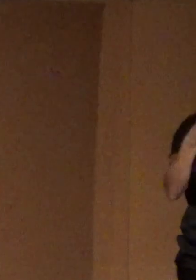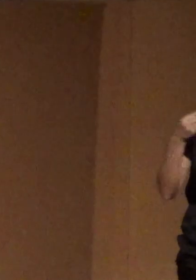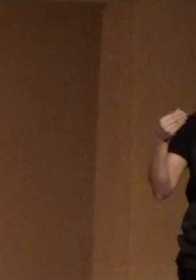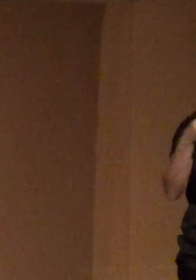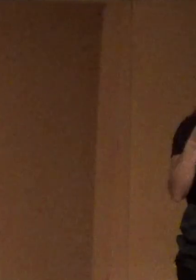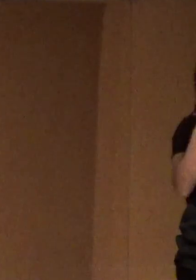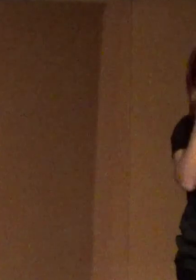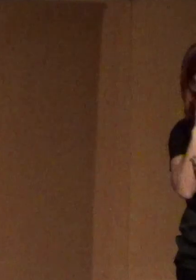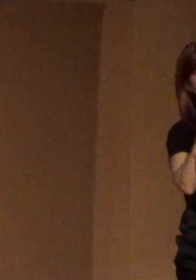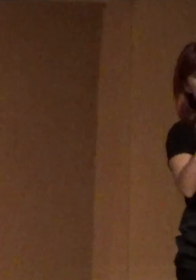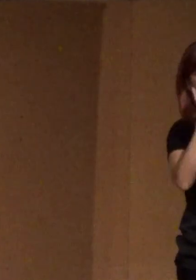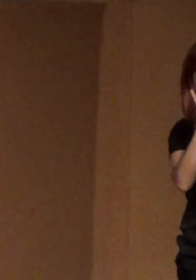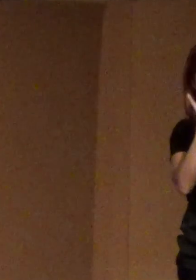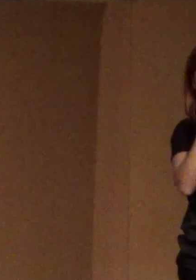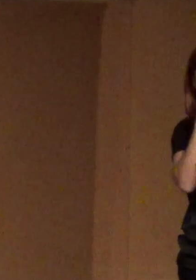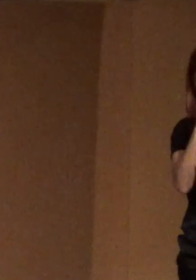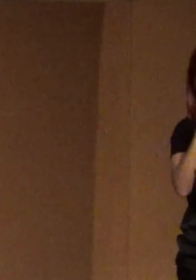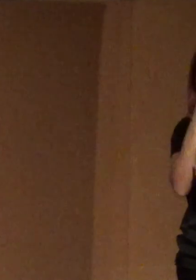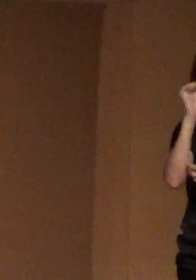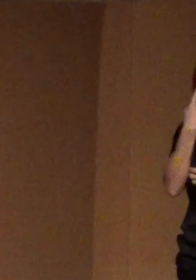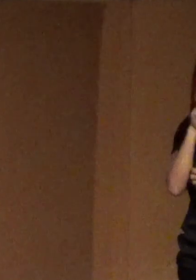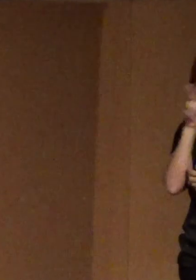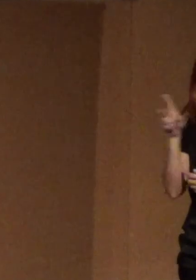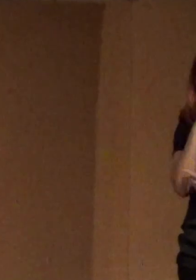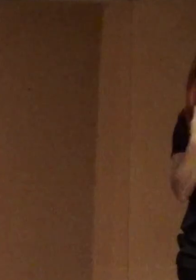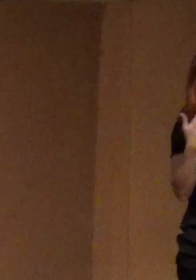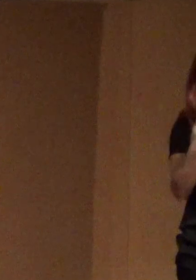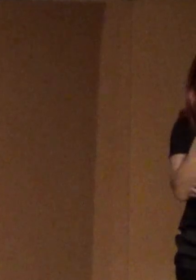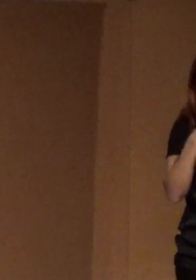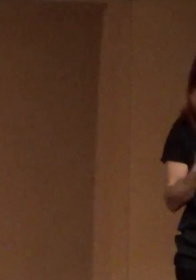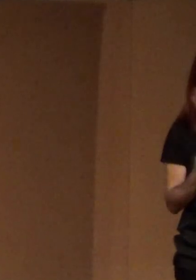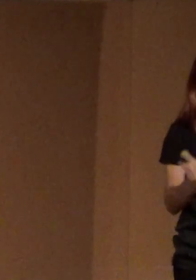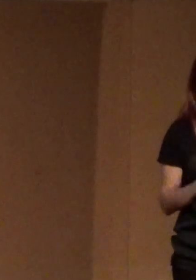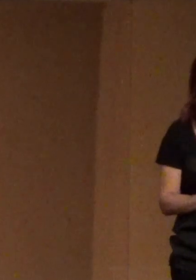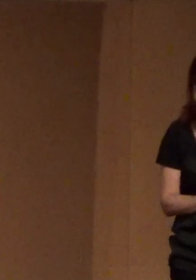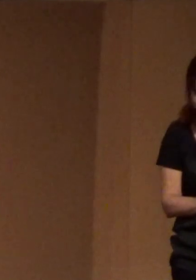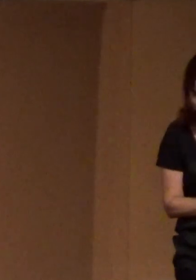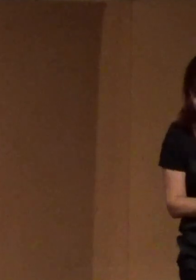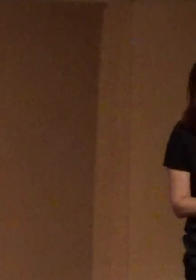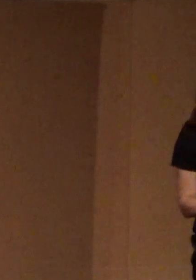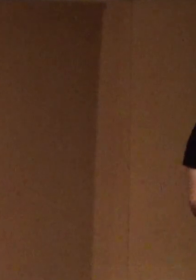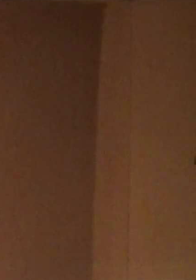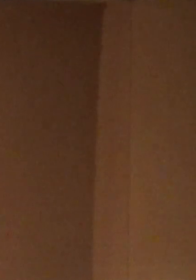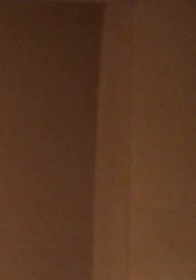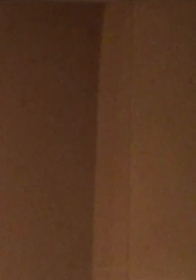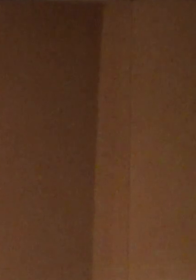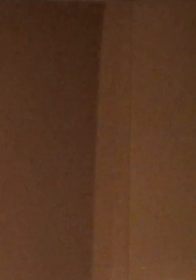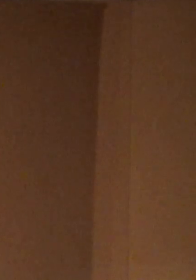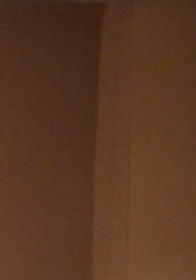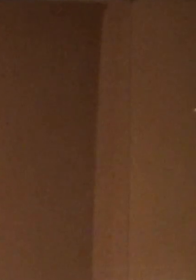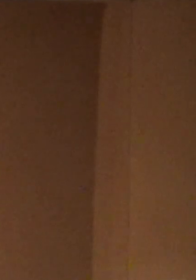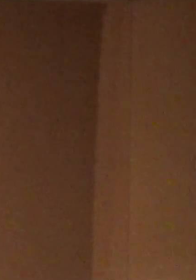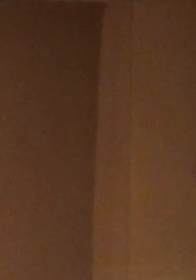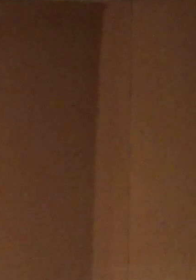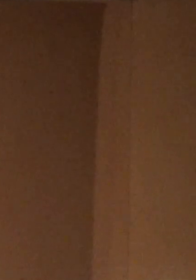TDAH, increíble, ¿no? O sea, luego lo veremos si da tiempo al final, si no lo comento ya y pondré la diapositiva rápidamente. Hablando ahora de la